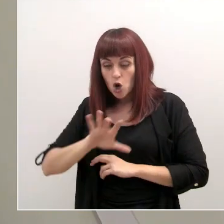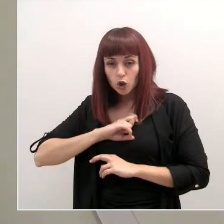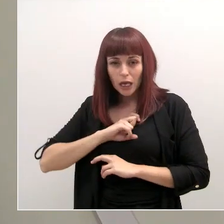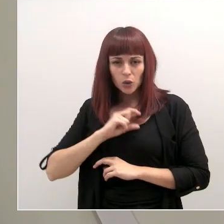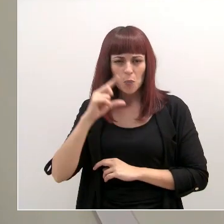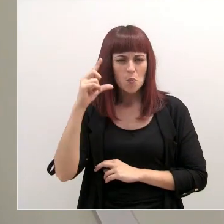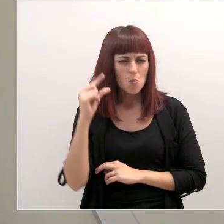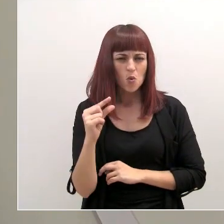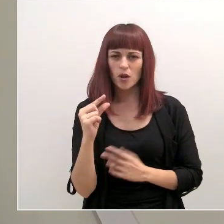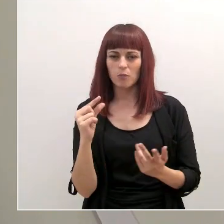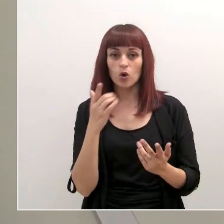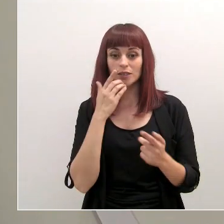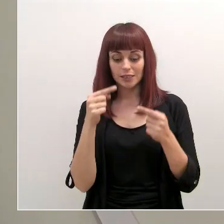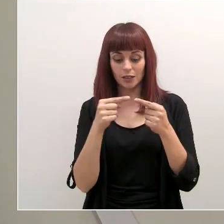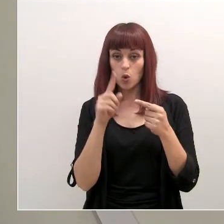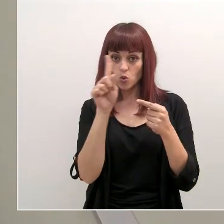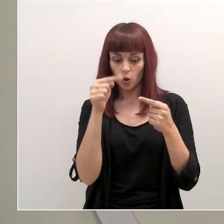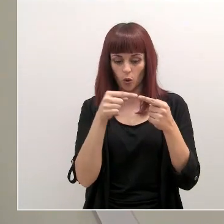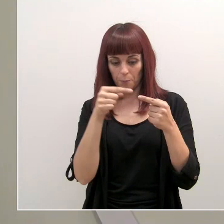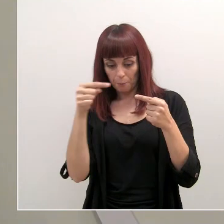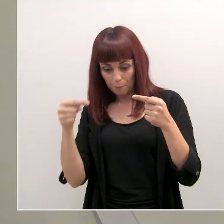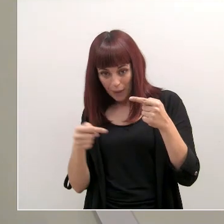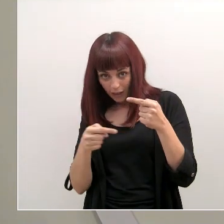Si está por debajo de 1, los contagios son